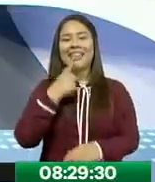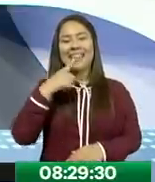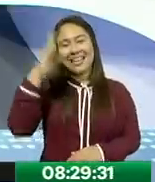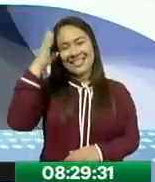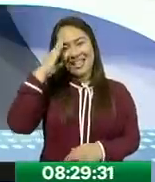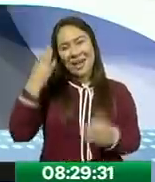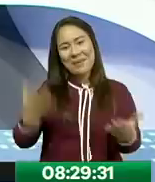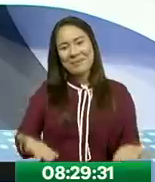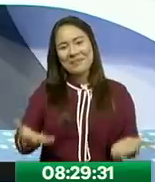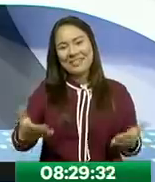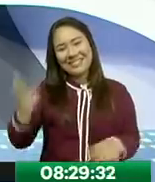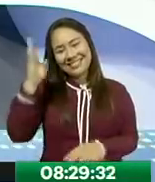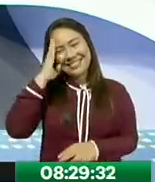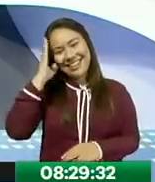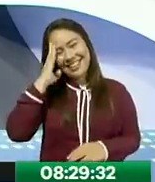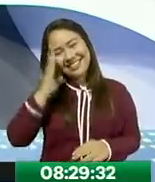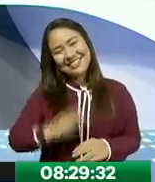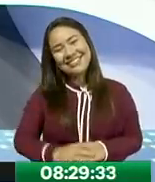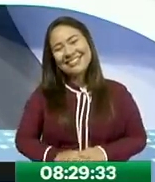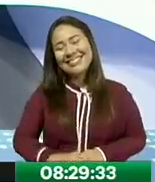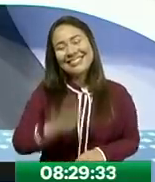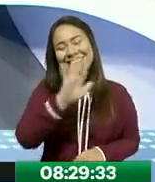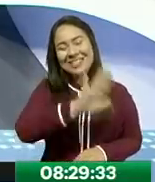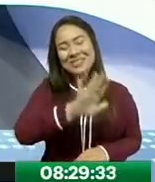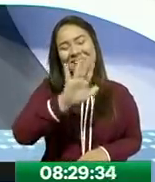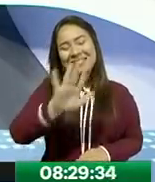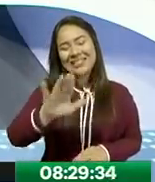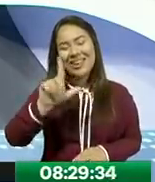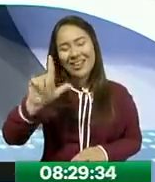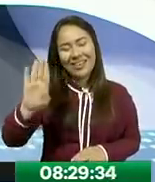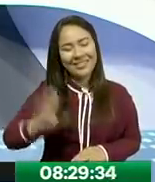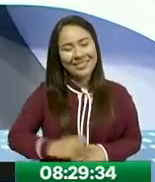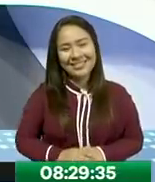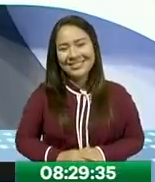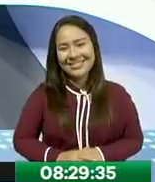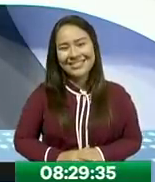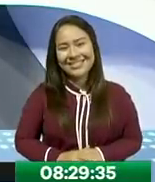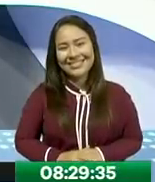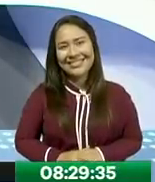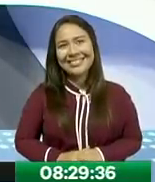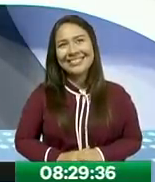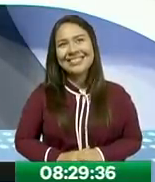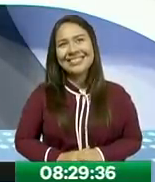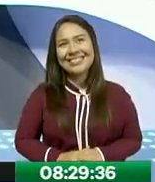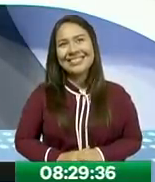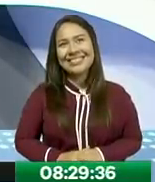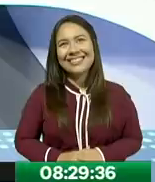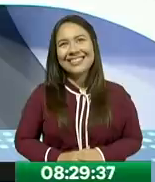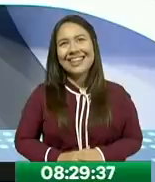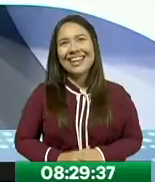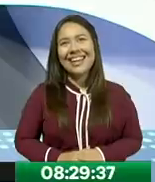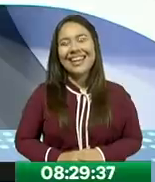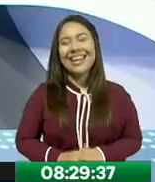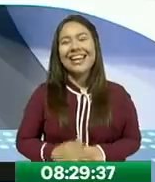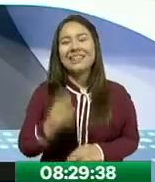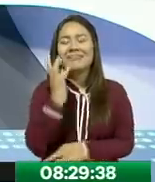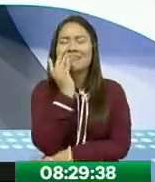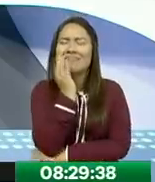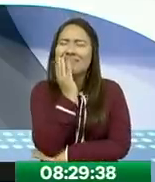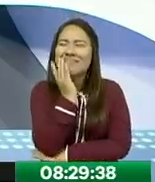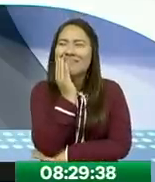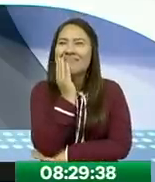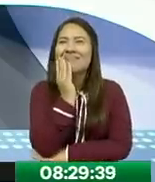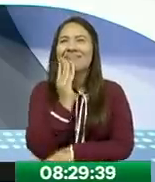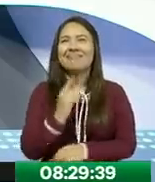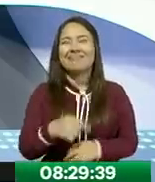sabe. Ya sabe, 55. También 55 aquí el productor está inquieto, dice, porque también hay